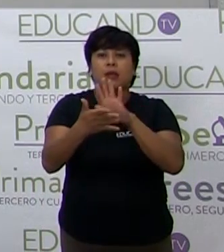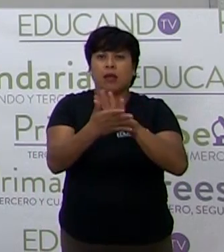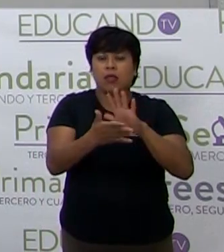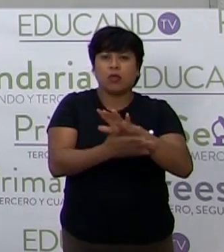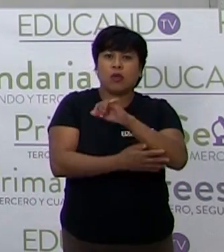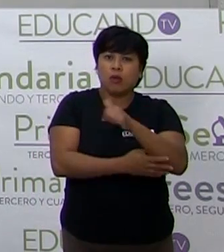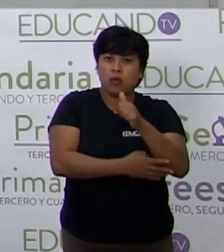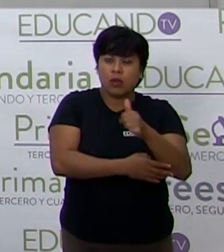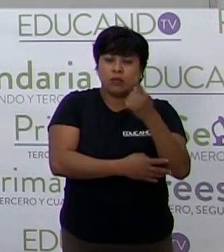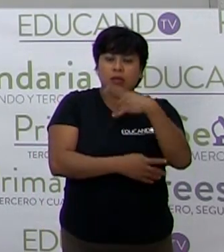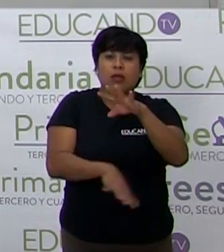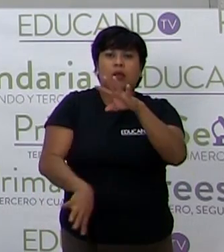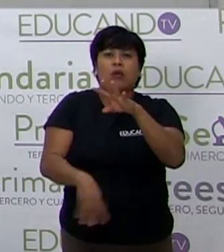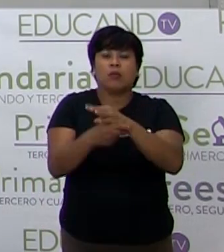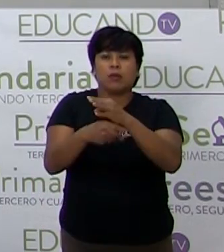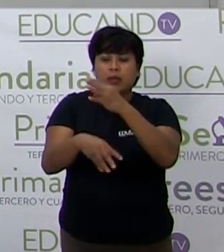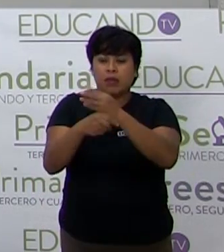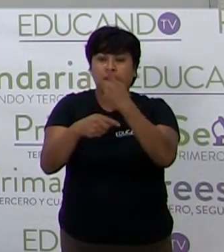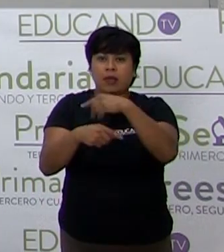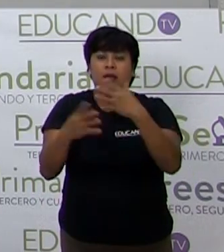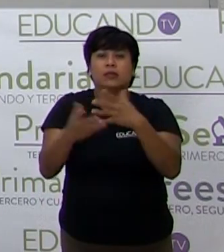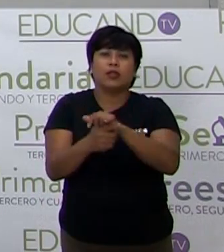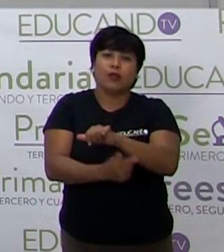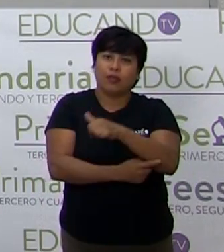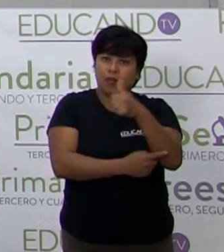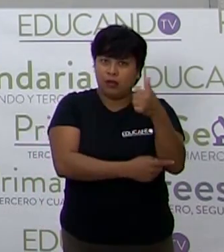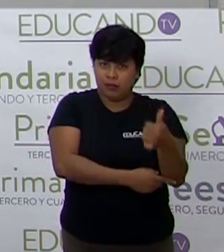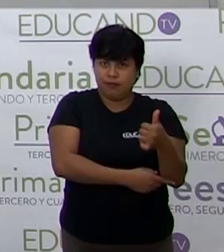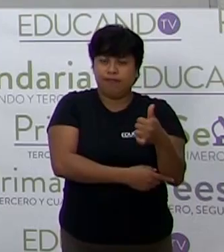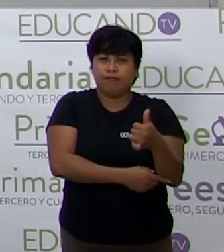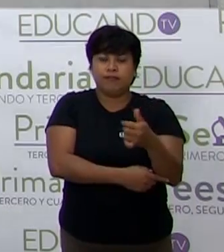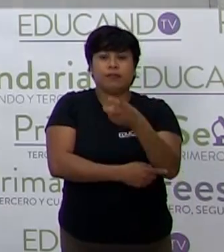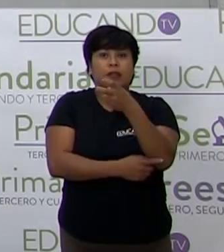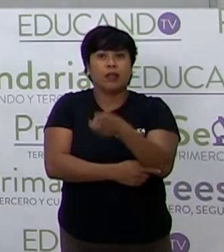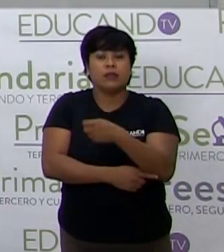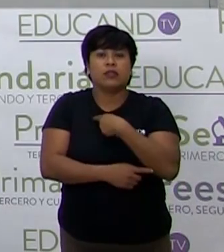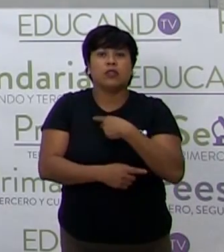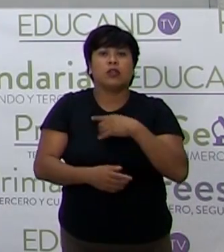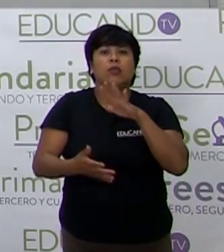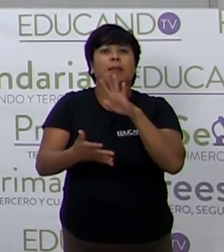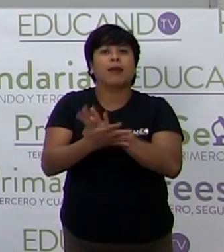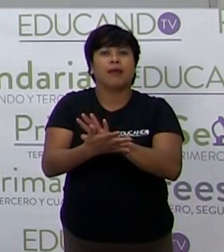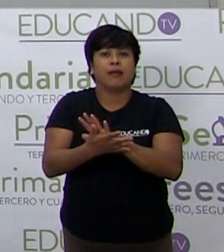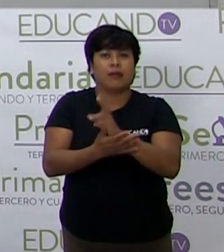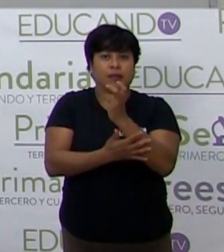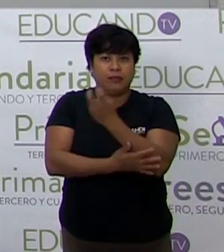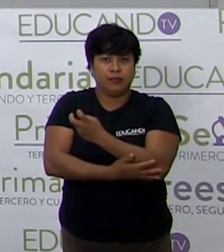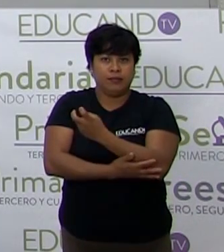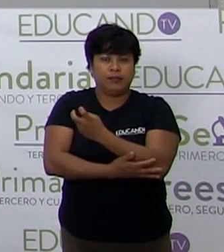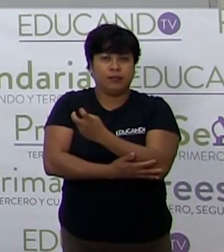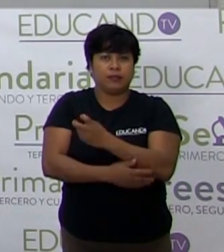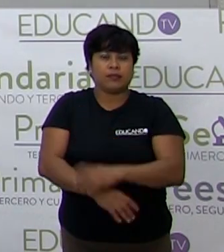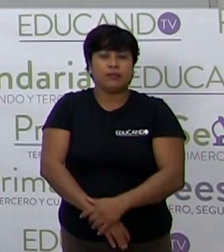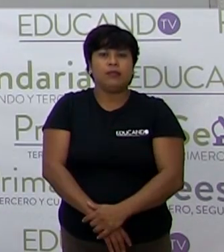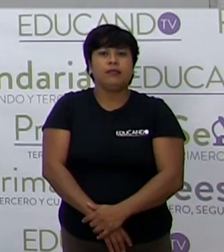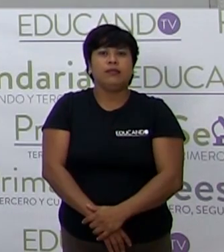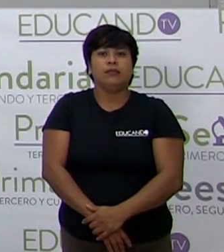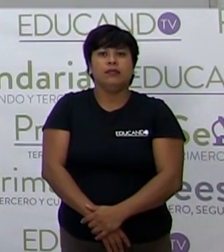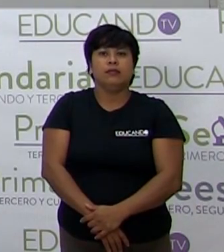figuras para elaborar otra. Esta la voy a pegar de este lado.